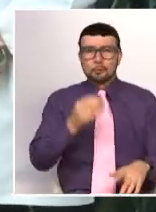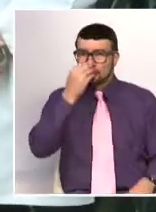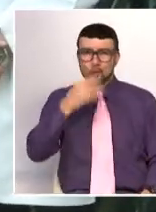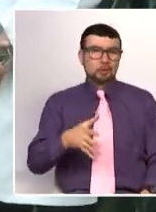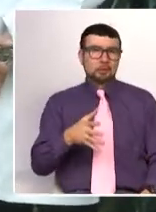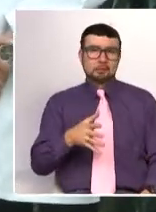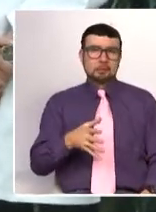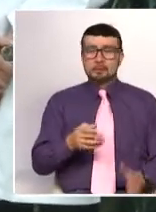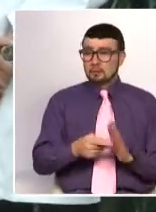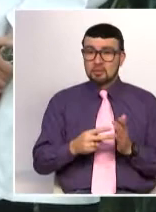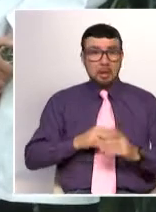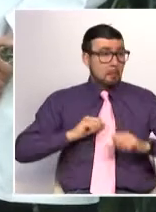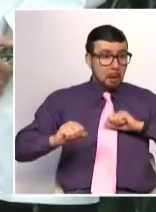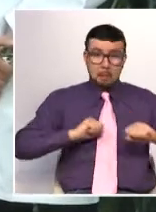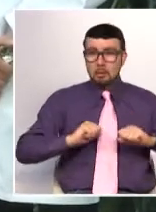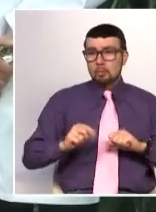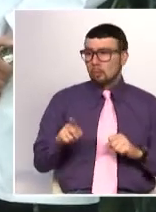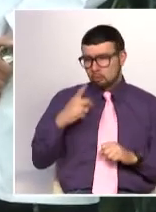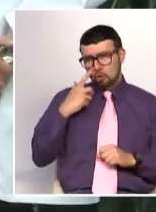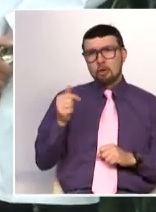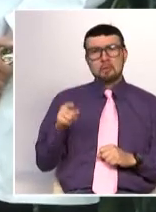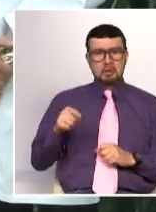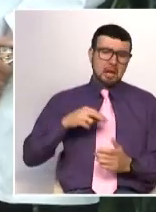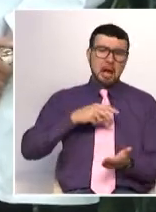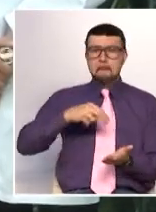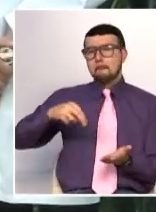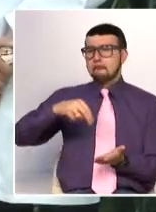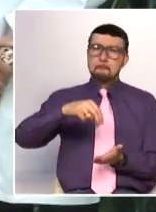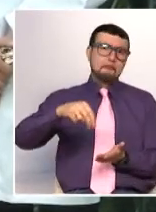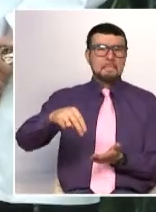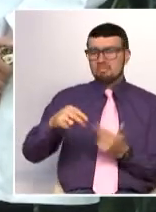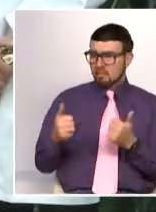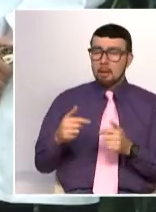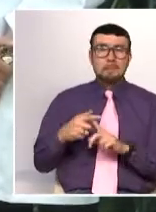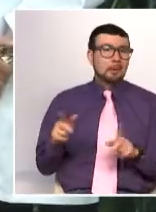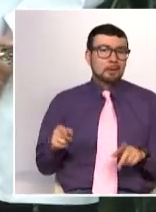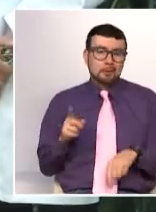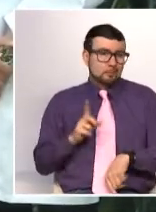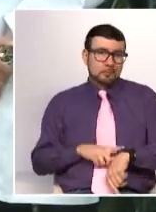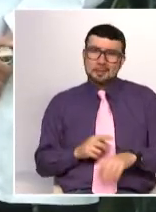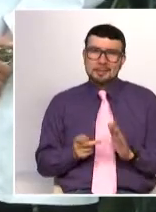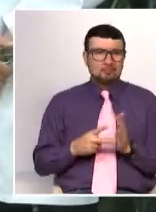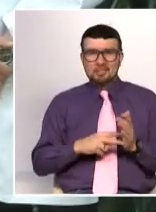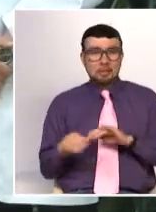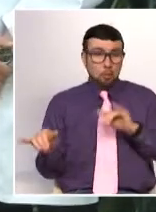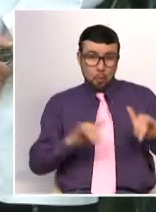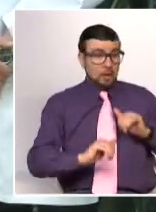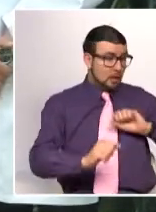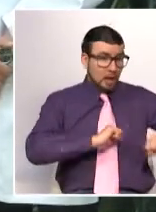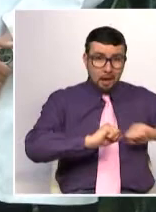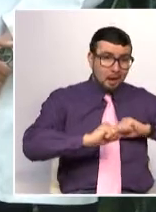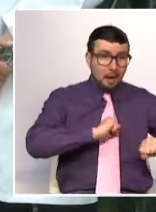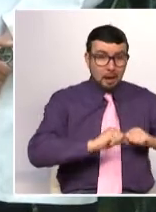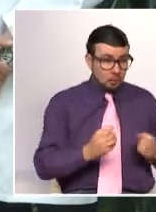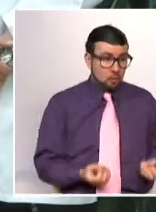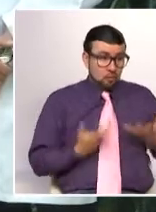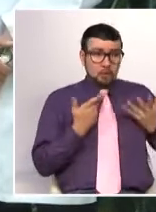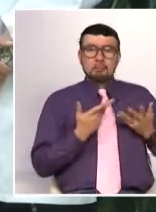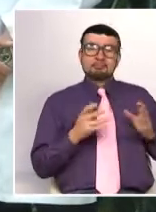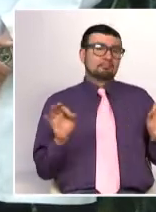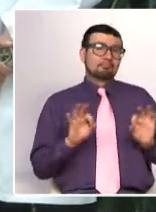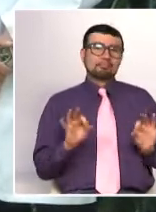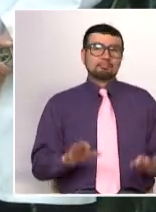cuenta como ejercicio muy chévere que caminen y en fin pero pero realmente no cuenta como una jornada de ejercicio que tenga los beneficios de los que estamos